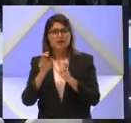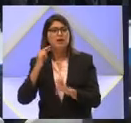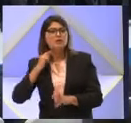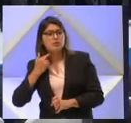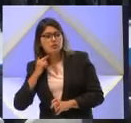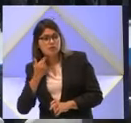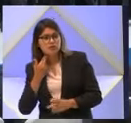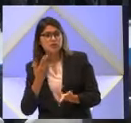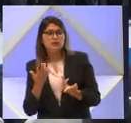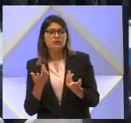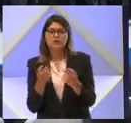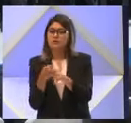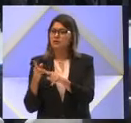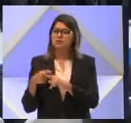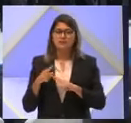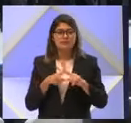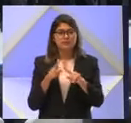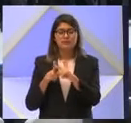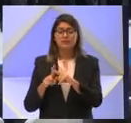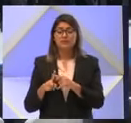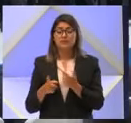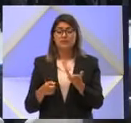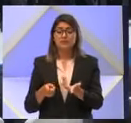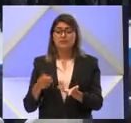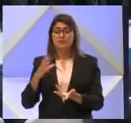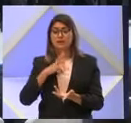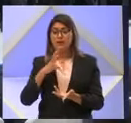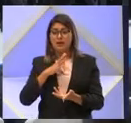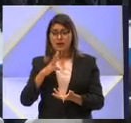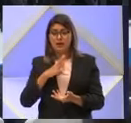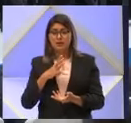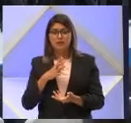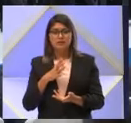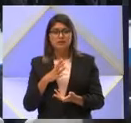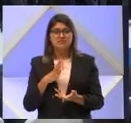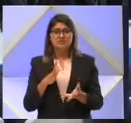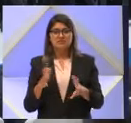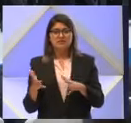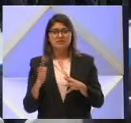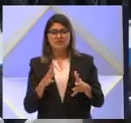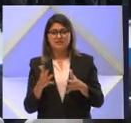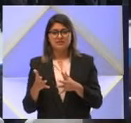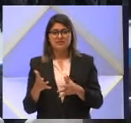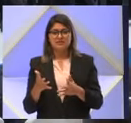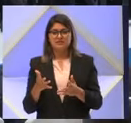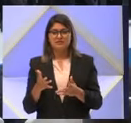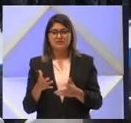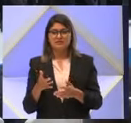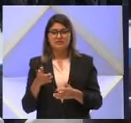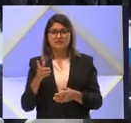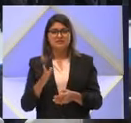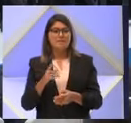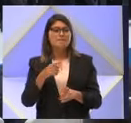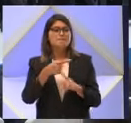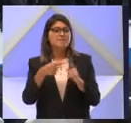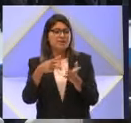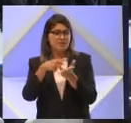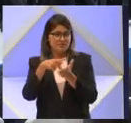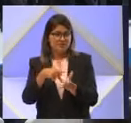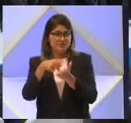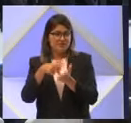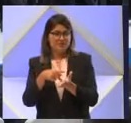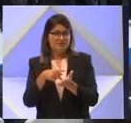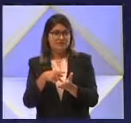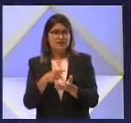sólo el regolito en esas condiciones tan severas medio kilo medio kilo parece poco pero se puede hacer